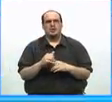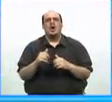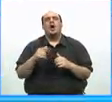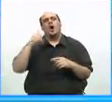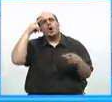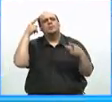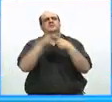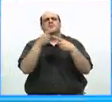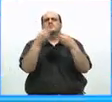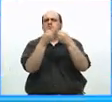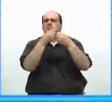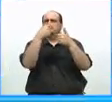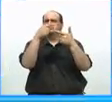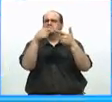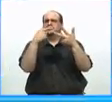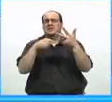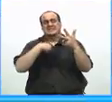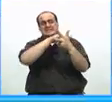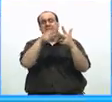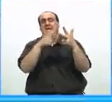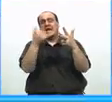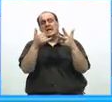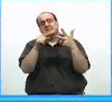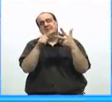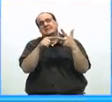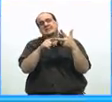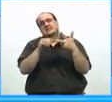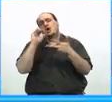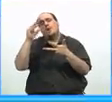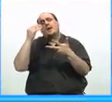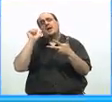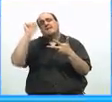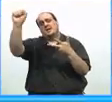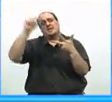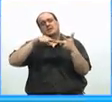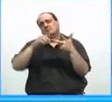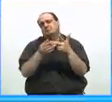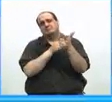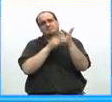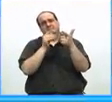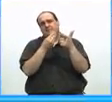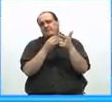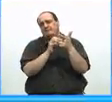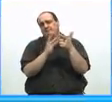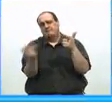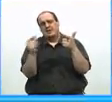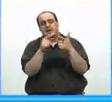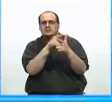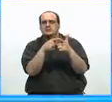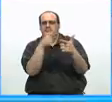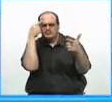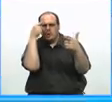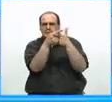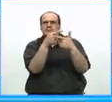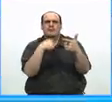porque nos habíamos planteado tres nos quedó fuera la Copa Libertadores y y bueno ahora seguimos en los dos prendidos tratando